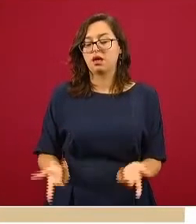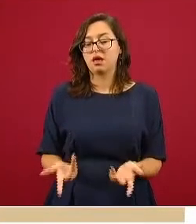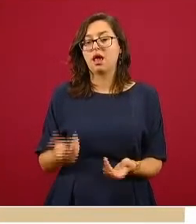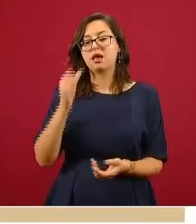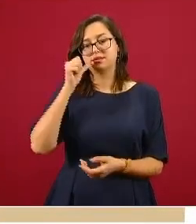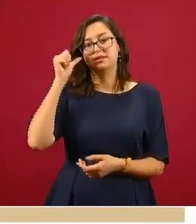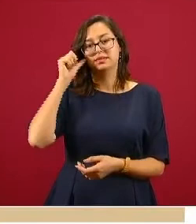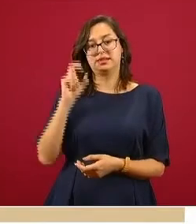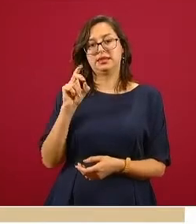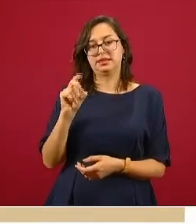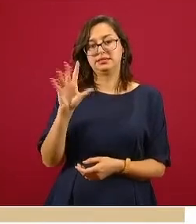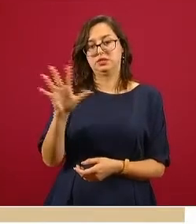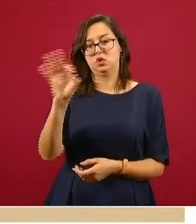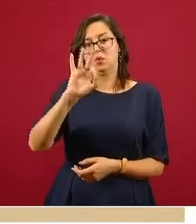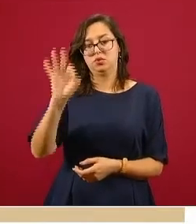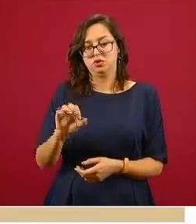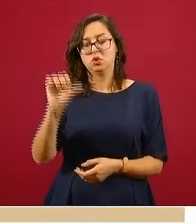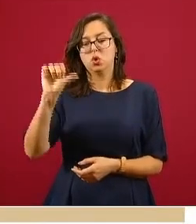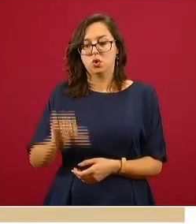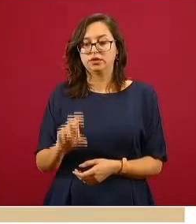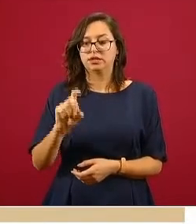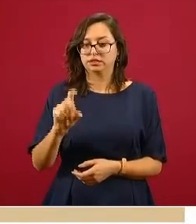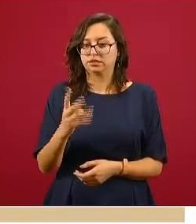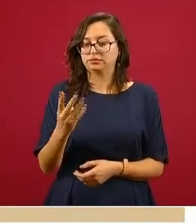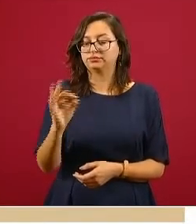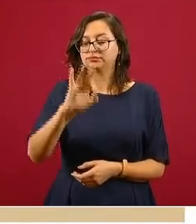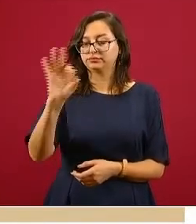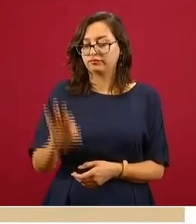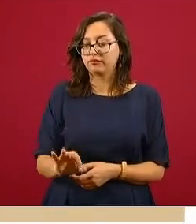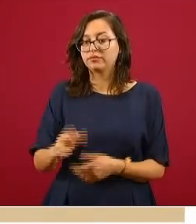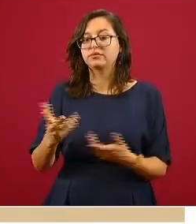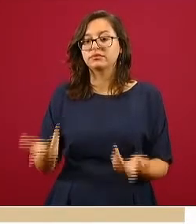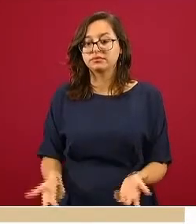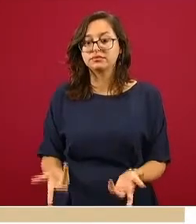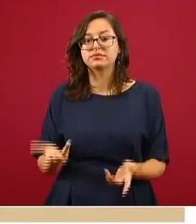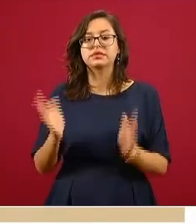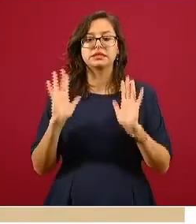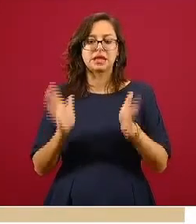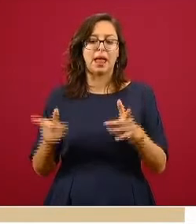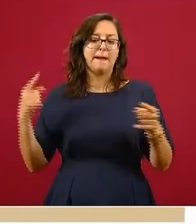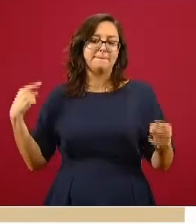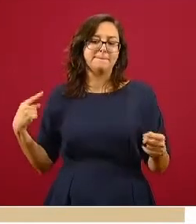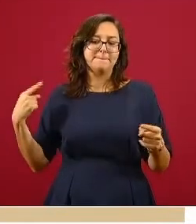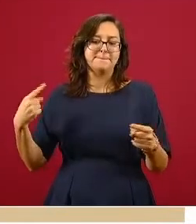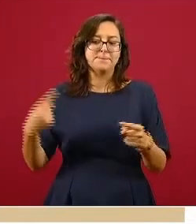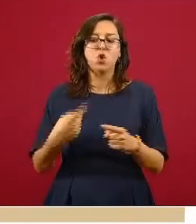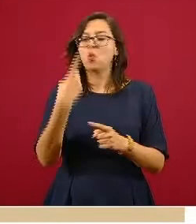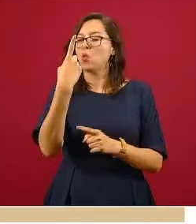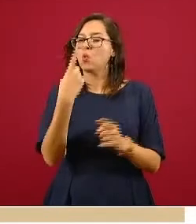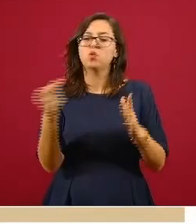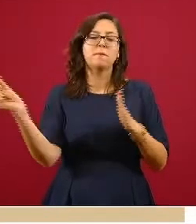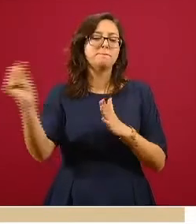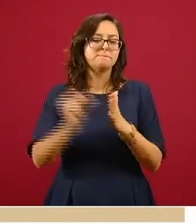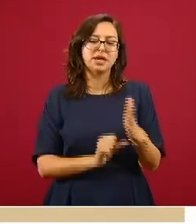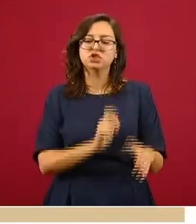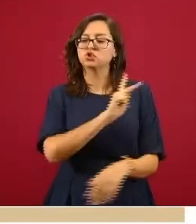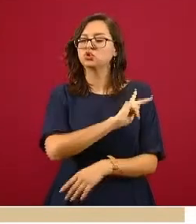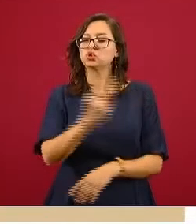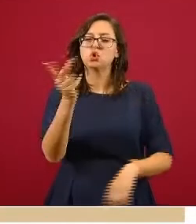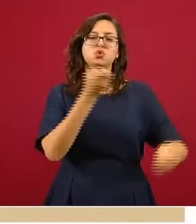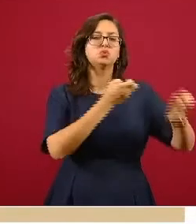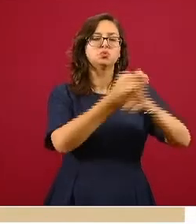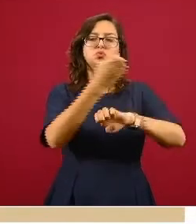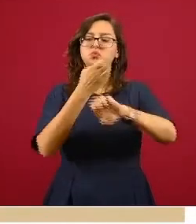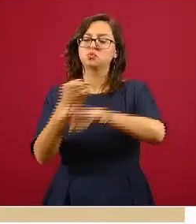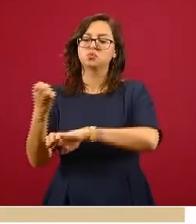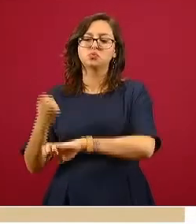son precisamente para los pacientes graves, y aquí sí tenemos ya varias semanas, prácticamente más de un mes, en donde todas las